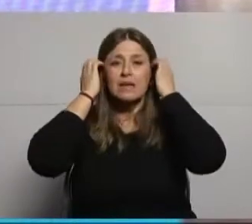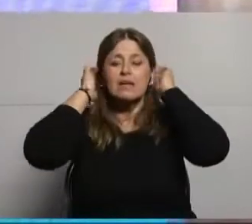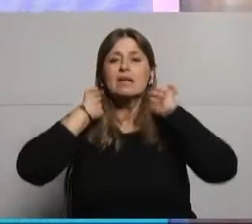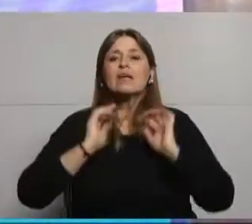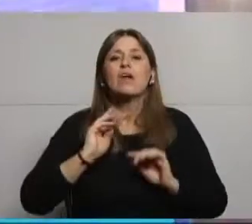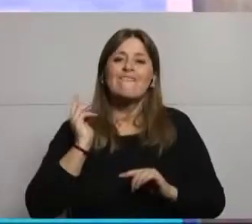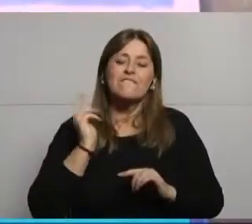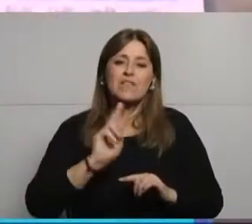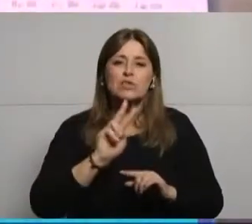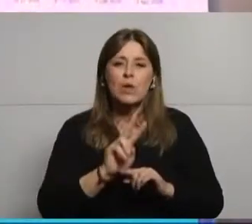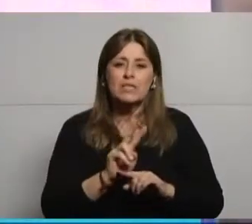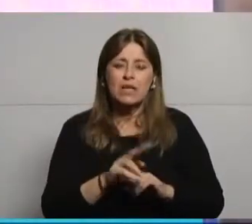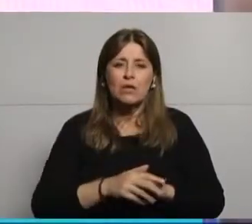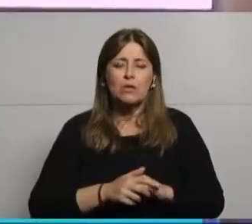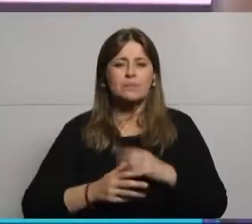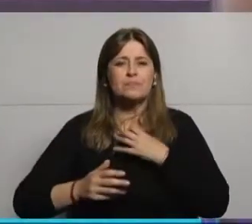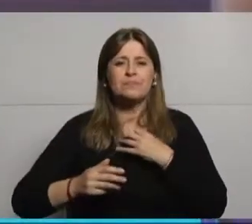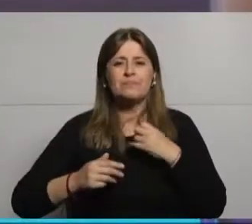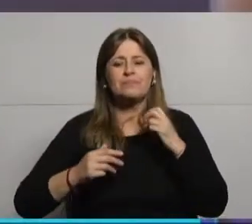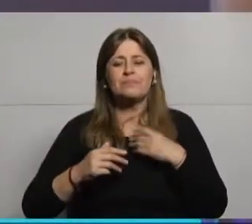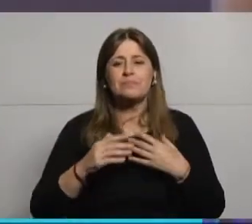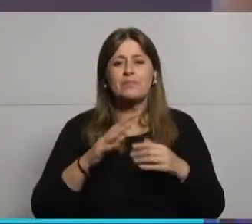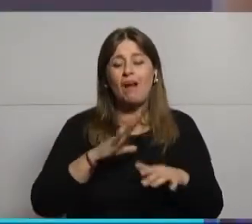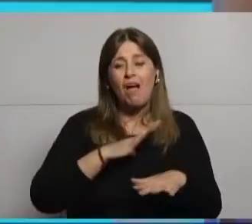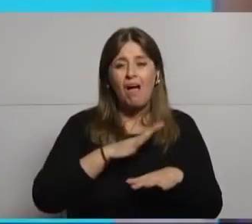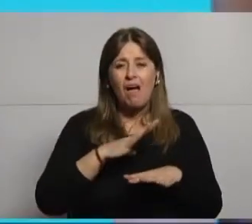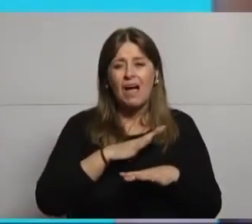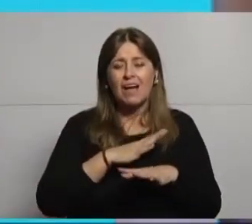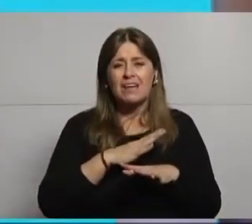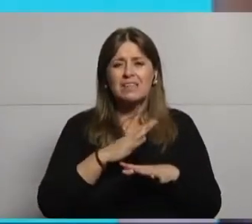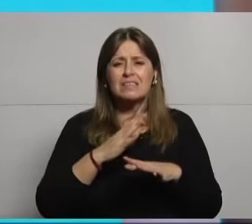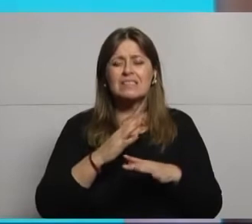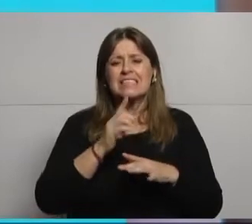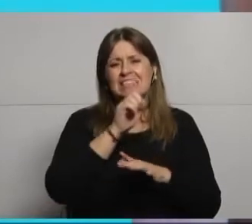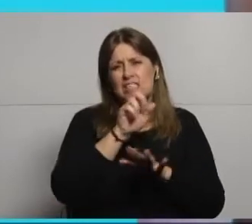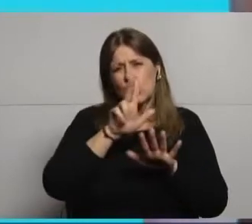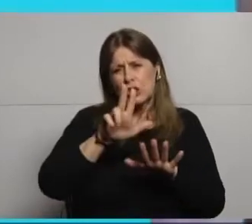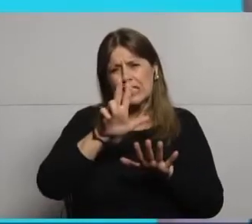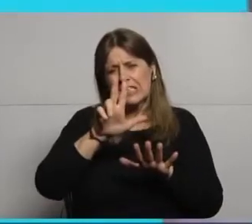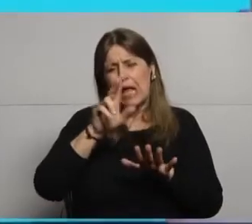el visualizador. Estamos teniendo el orden de 180.000